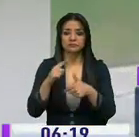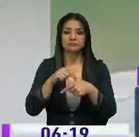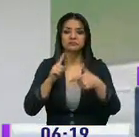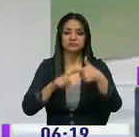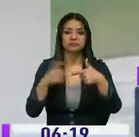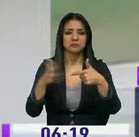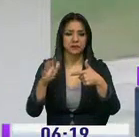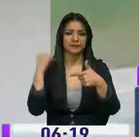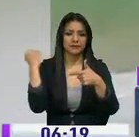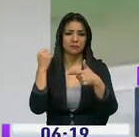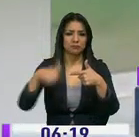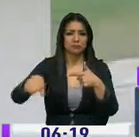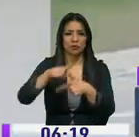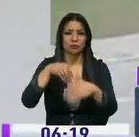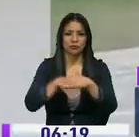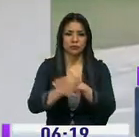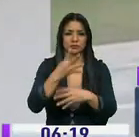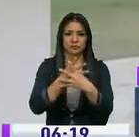Platanito y alias Matute.